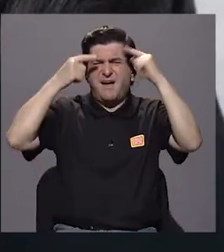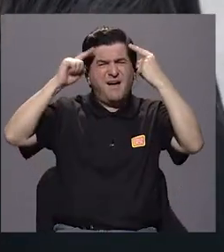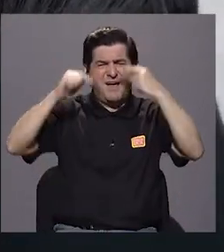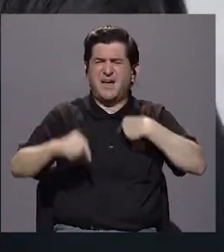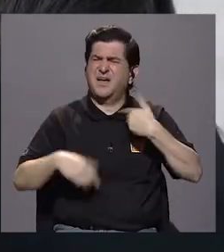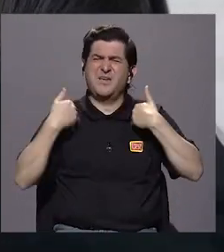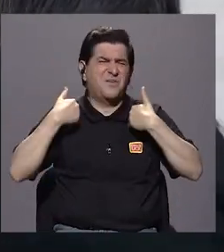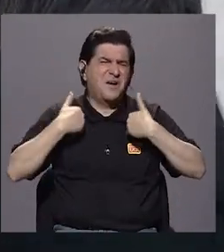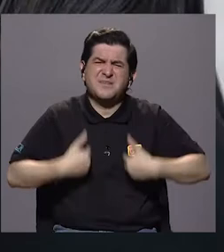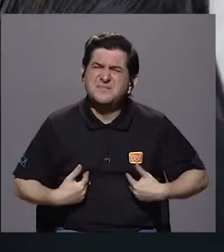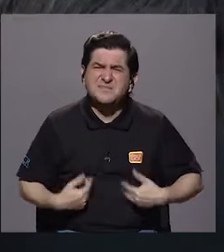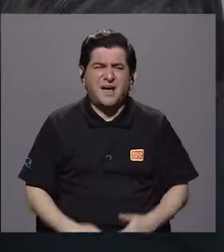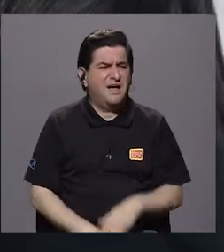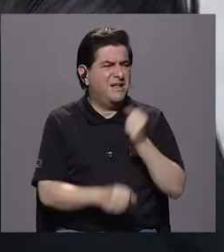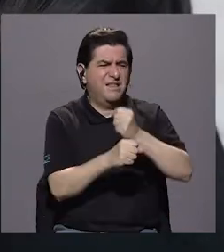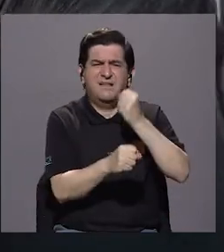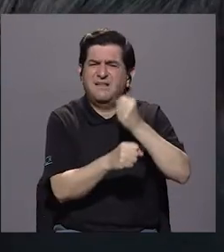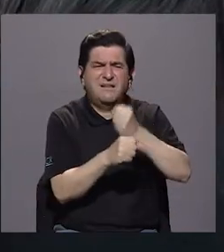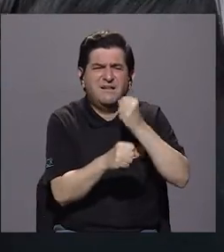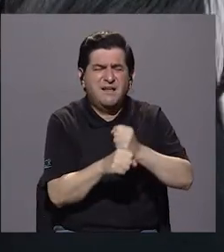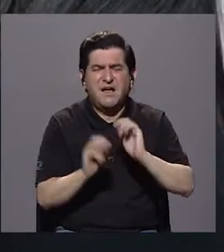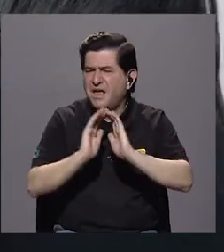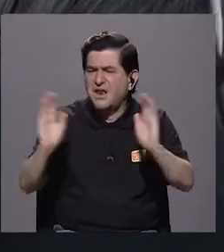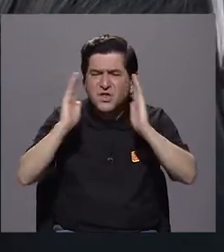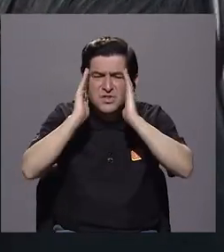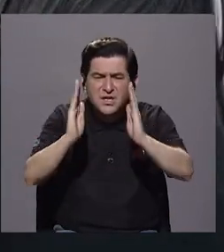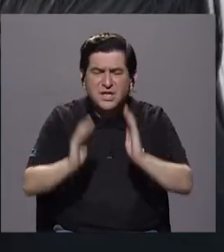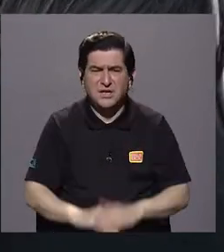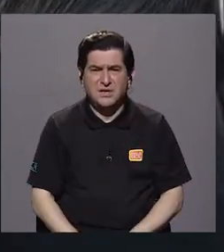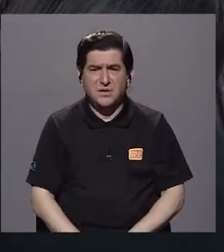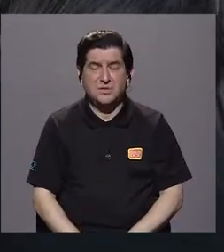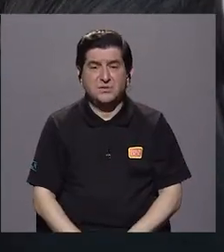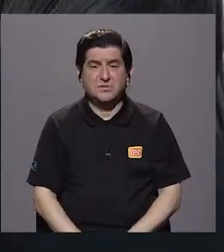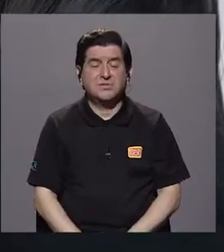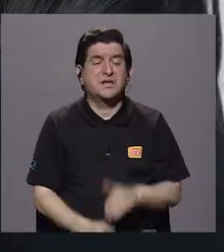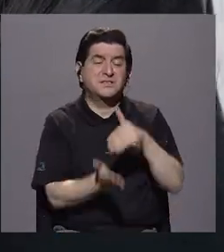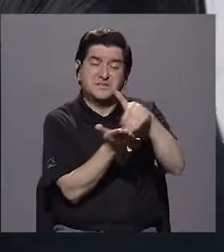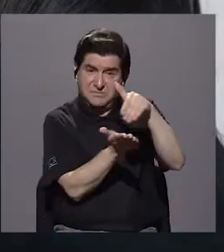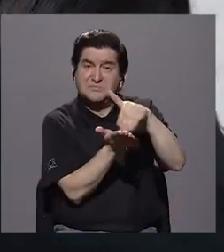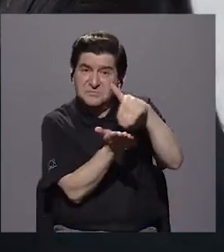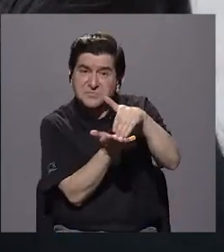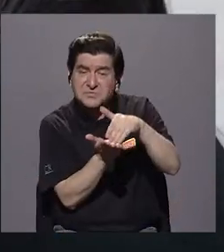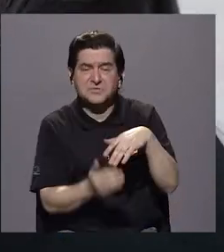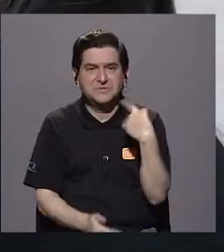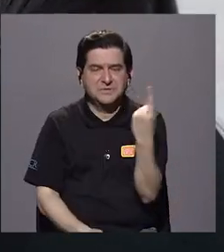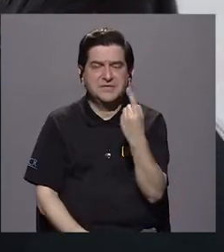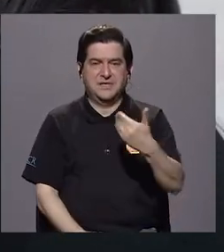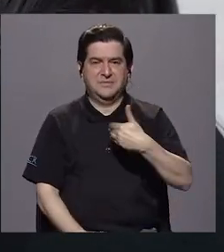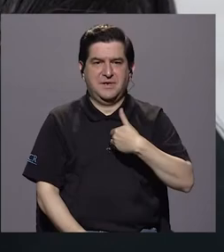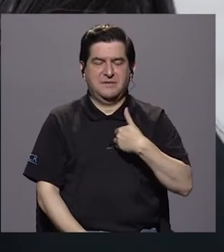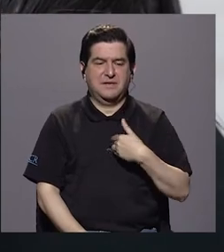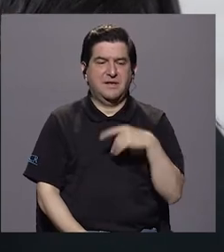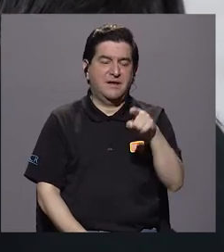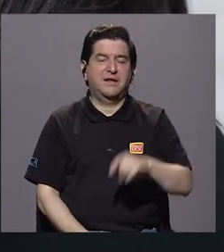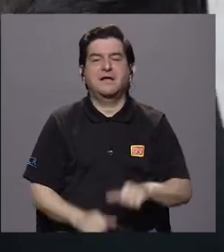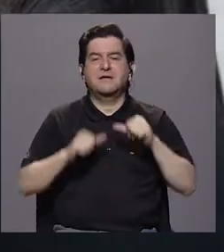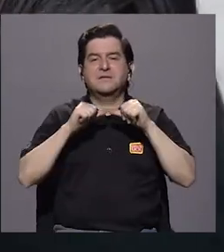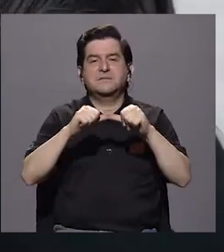cansada, todo el día de trabajar, los niños. Es cuando buscamos pretexto, porque siempre tenemos que estar en ese